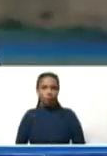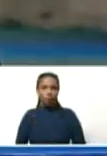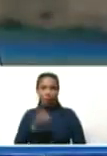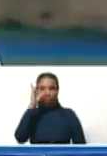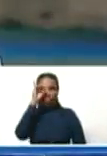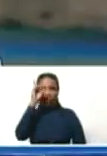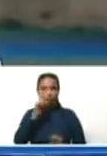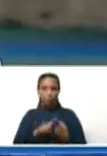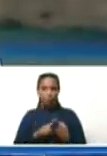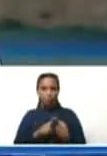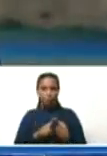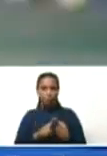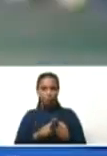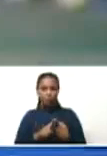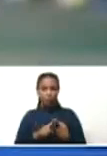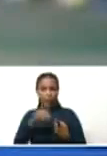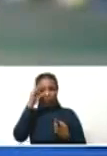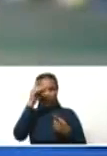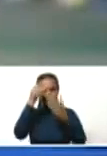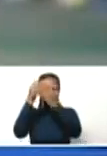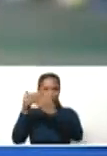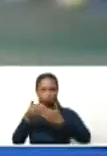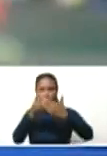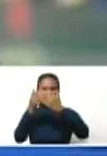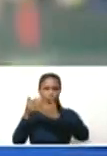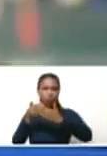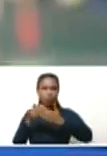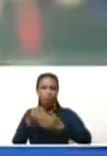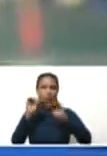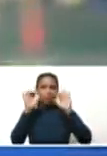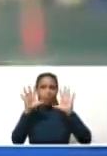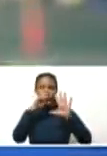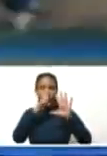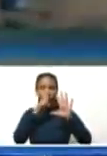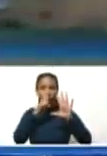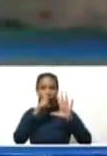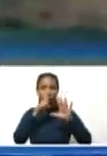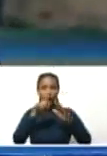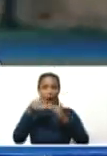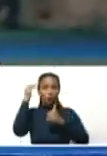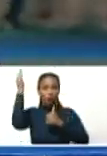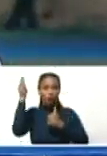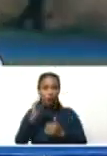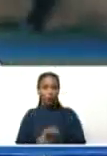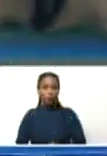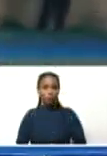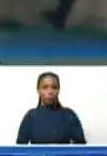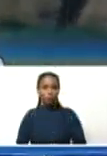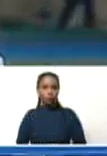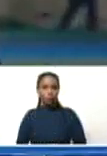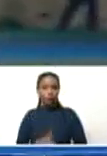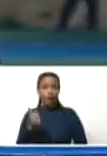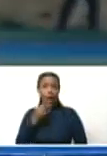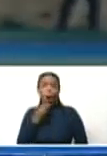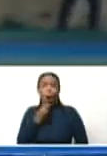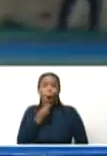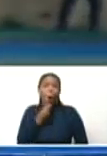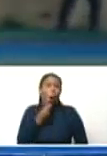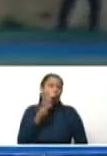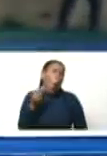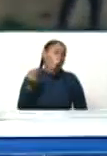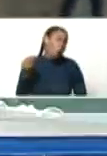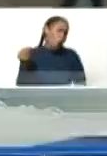Rodríguez. Delcy estudió 10 años de su vida en el exterior, siendo muy chamita, más chamita de lo